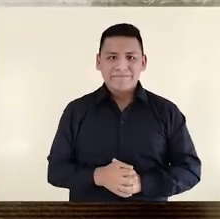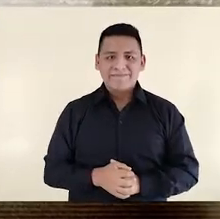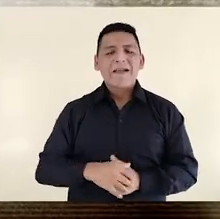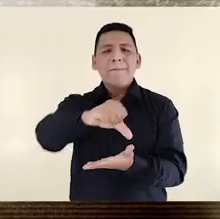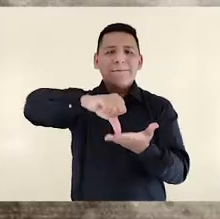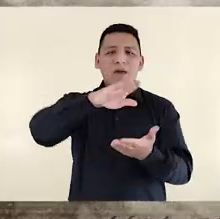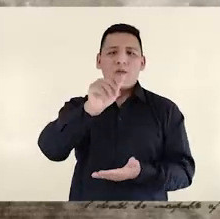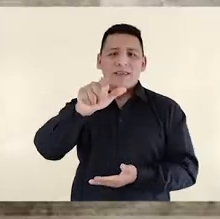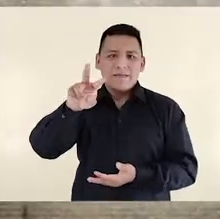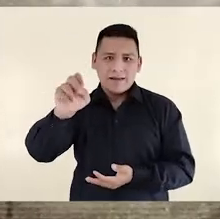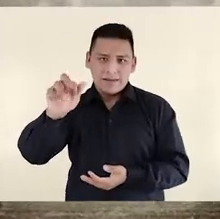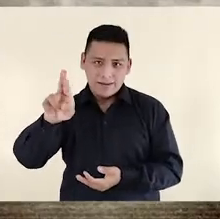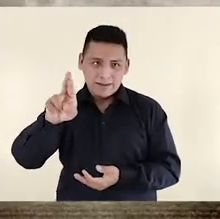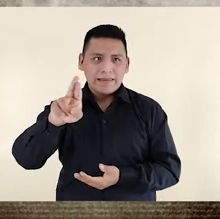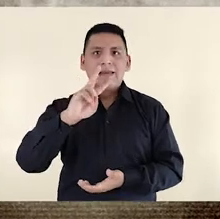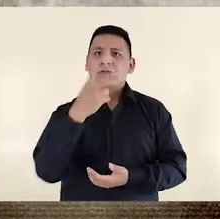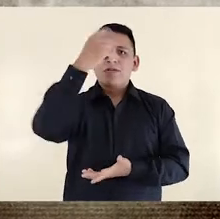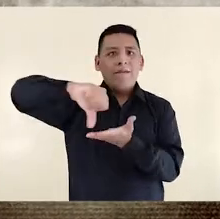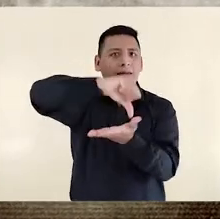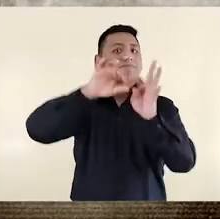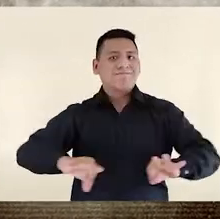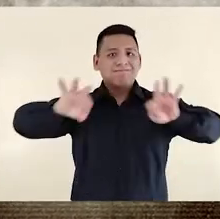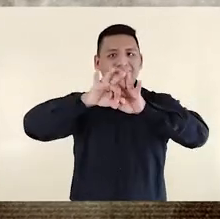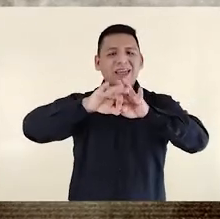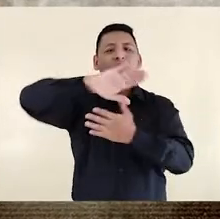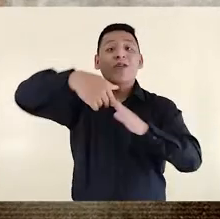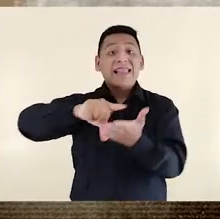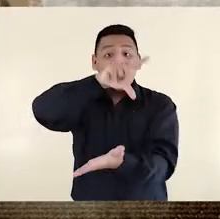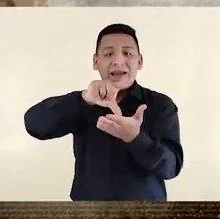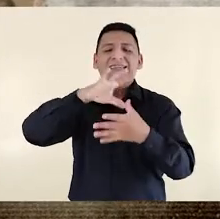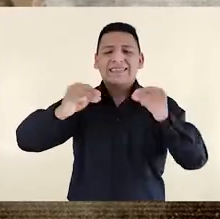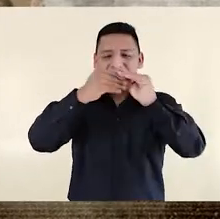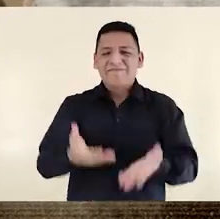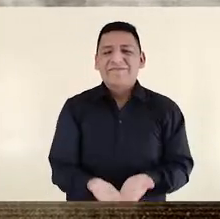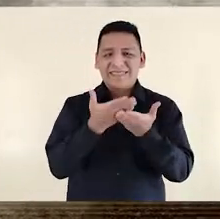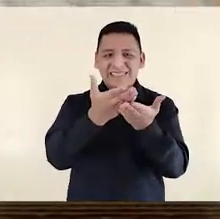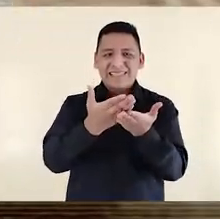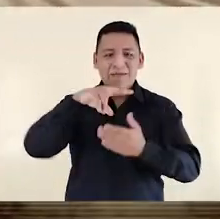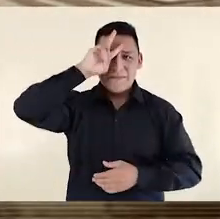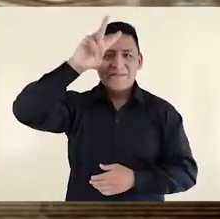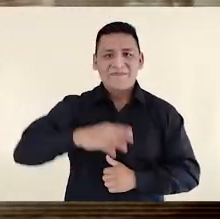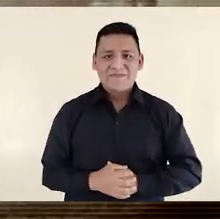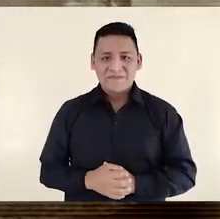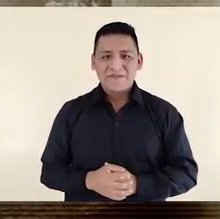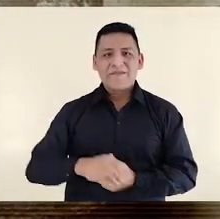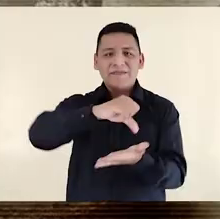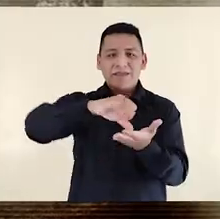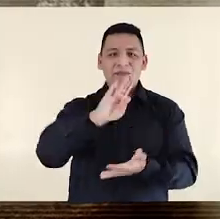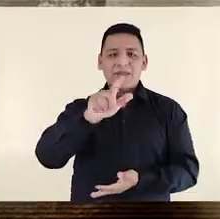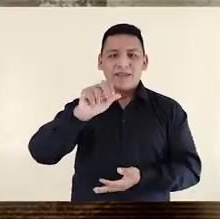muerto en combate en la Guerra del Pacífico. La Plaza Bolívar es la segunda plaza importante de Lima y un patrimonio de la